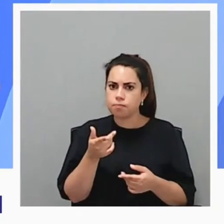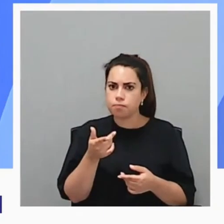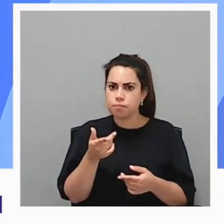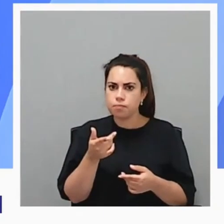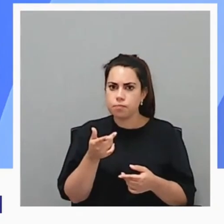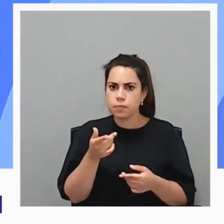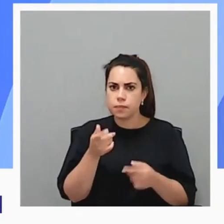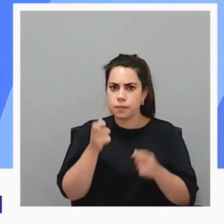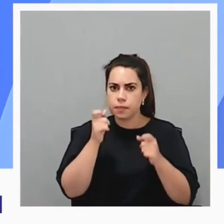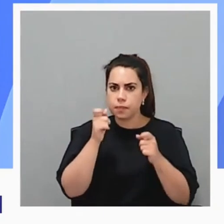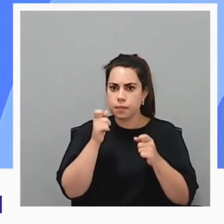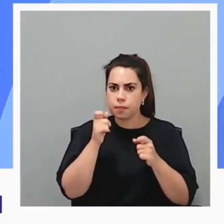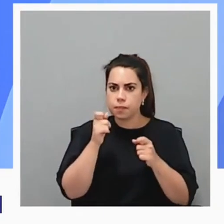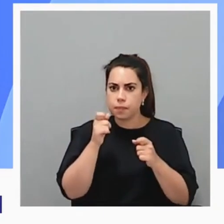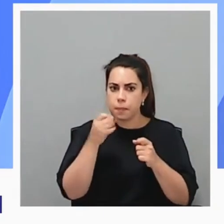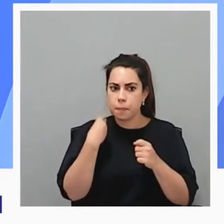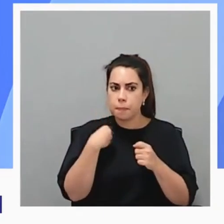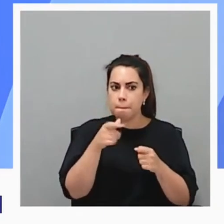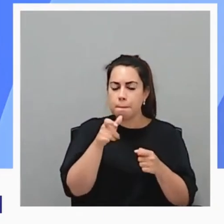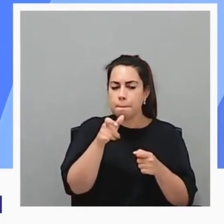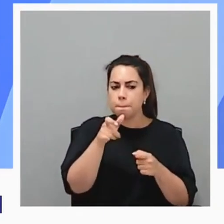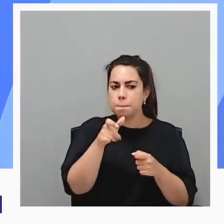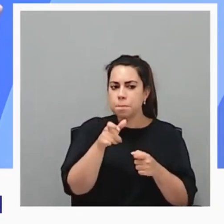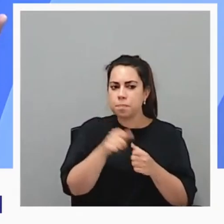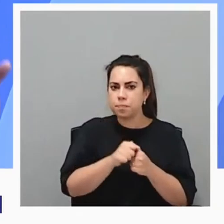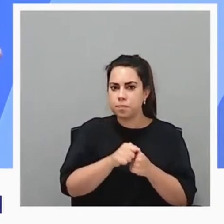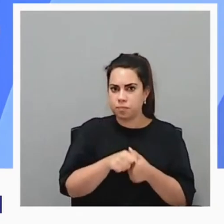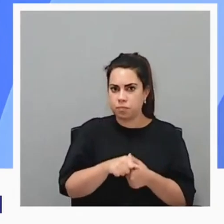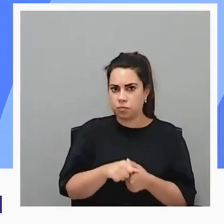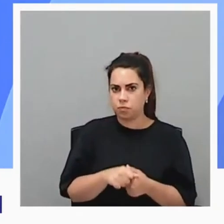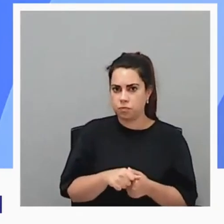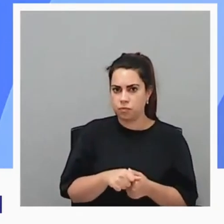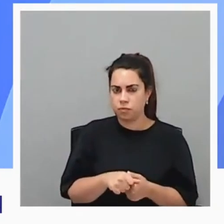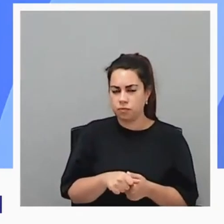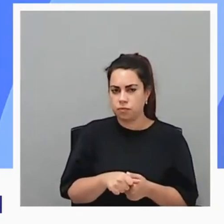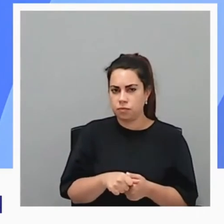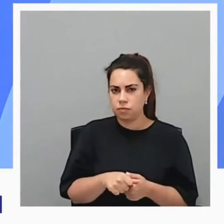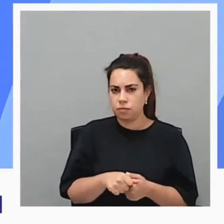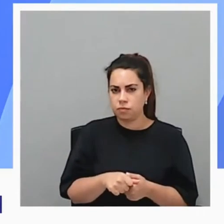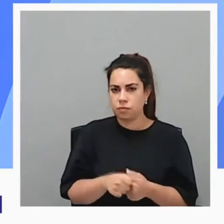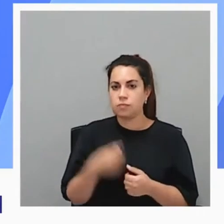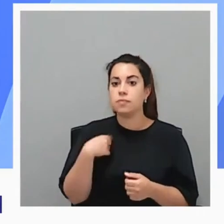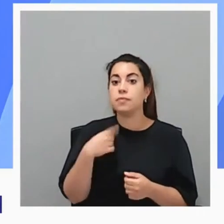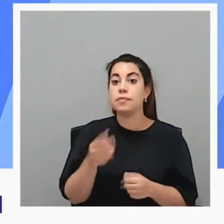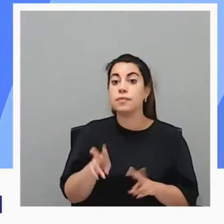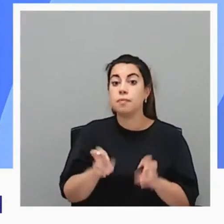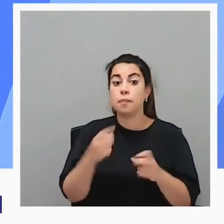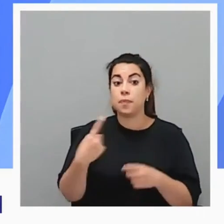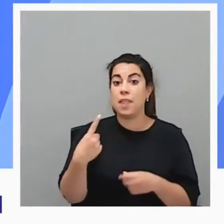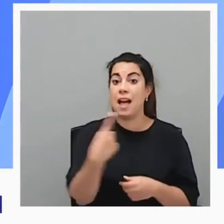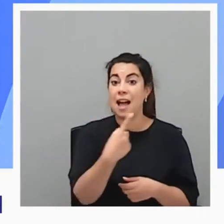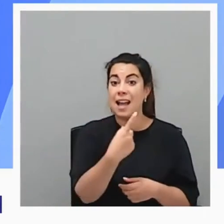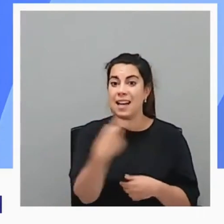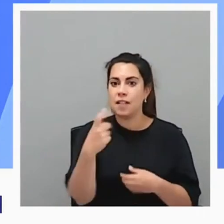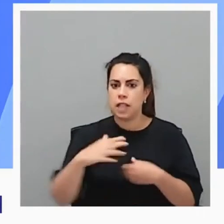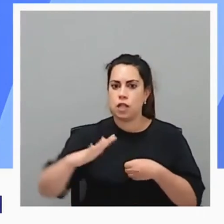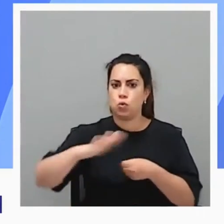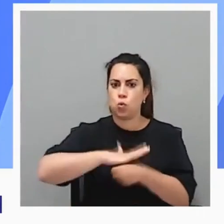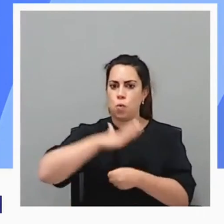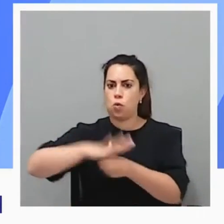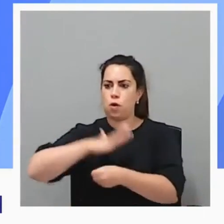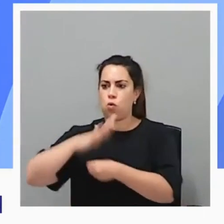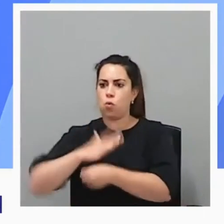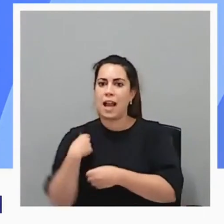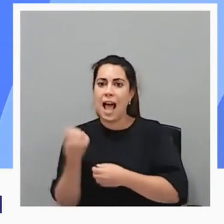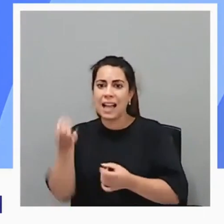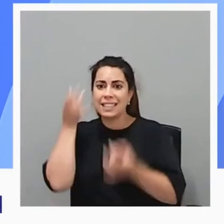llevar a la vida de creación, de satisfacción de necesidades, actividades novedosas que